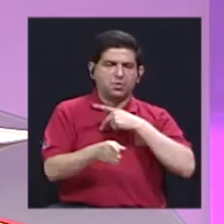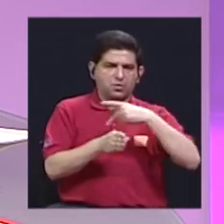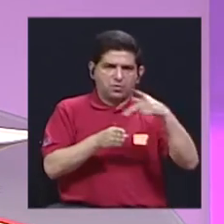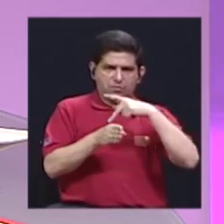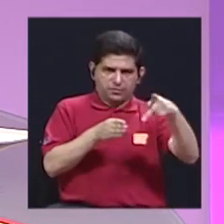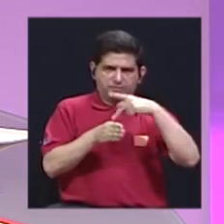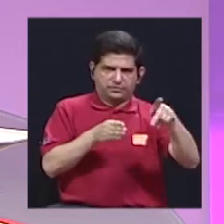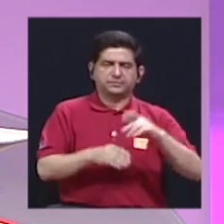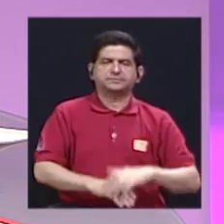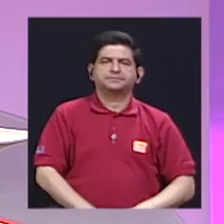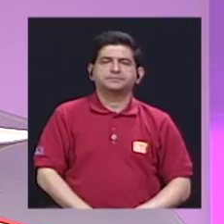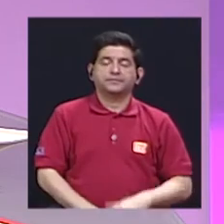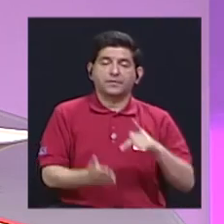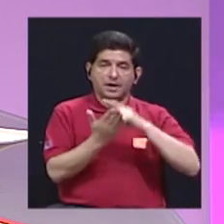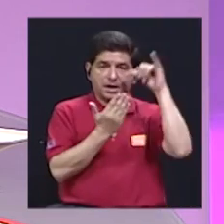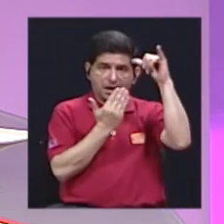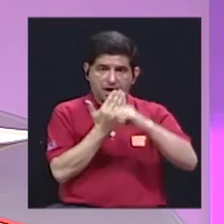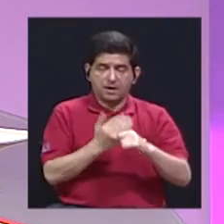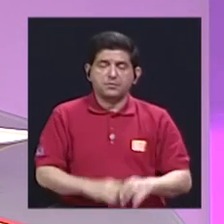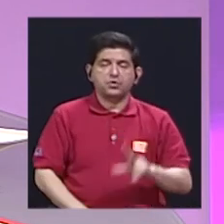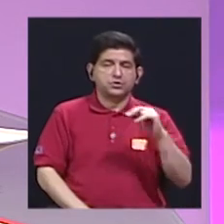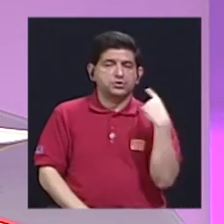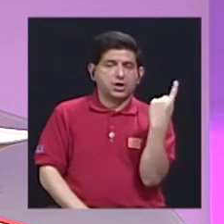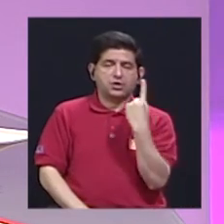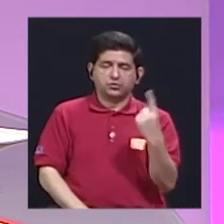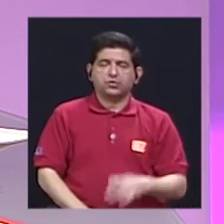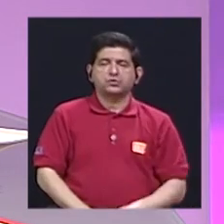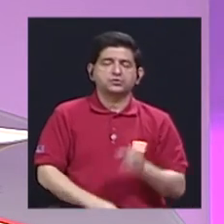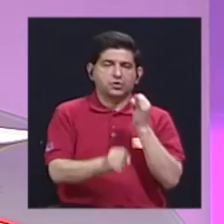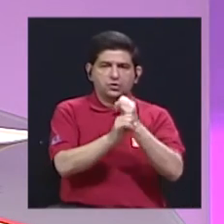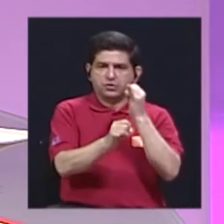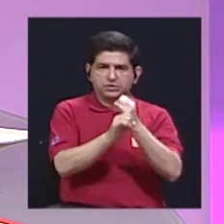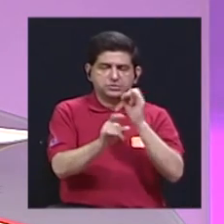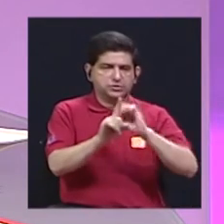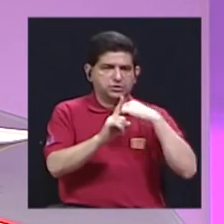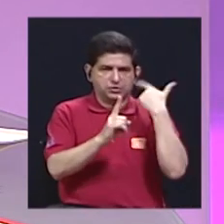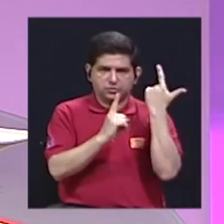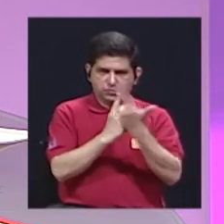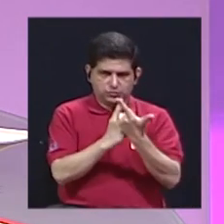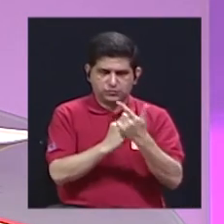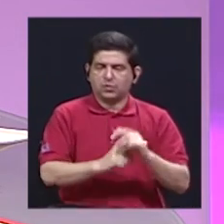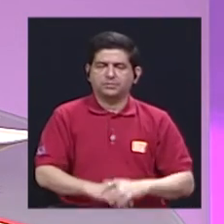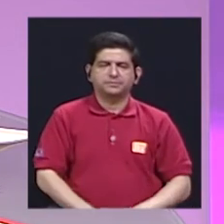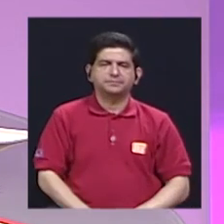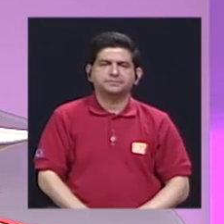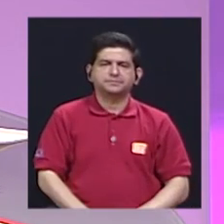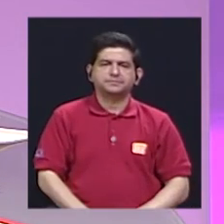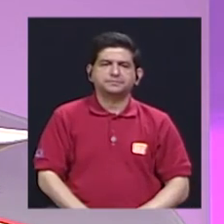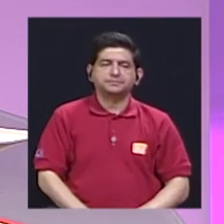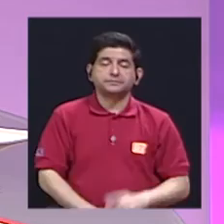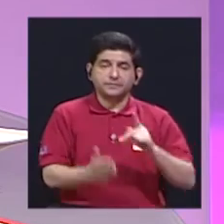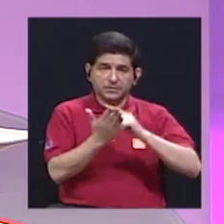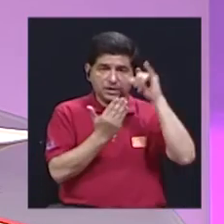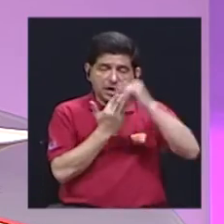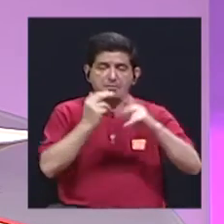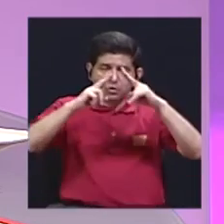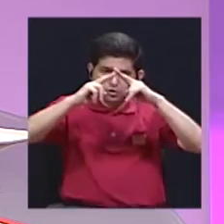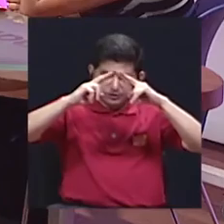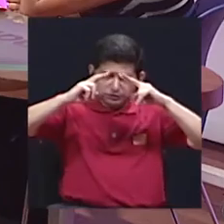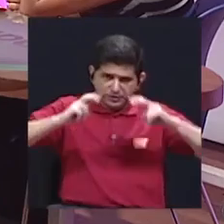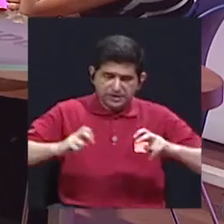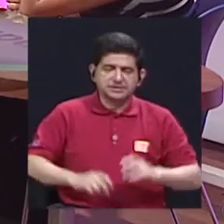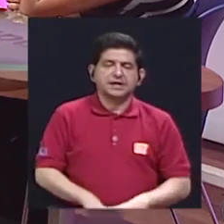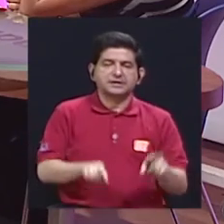como te decía el proyecto no se analiza solo con el ente social el proyecto se analiza